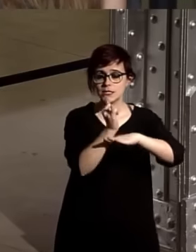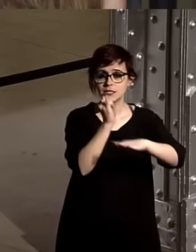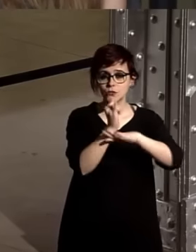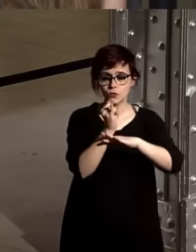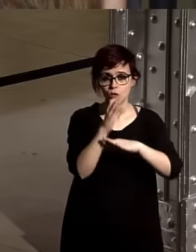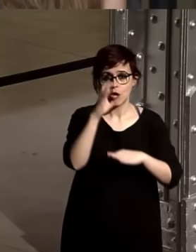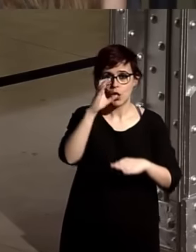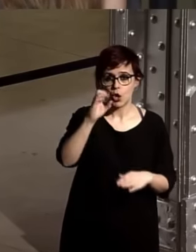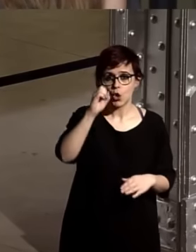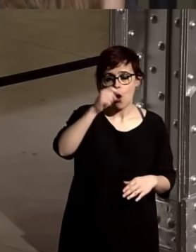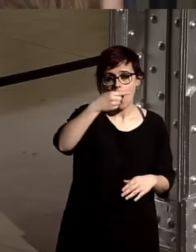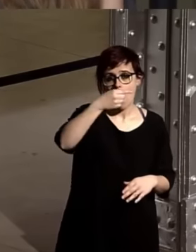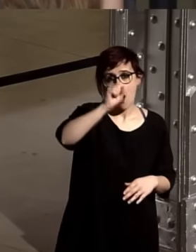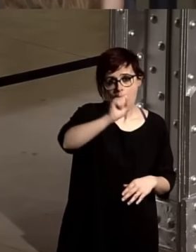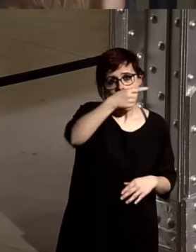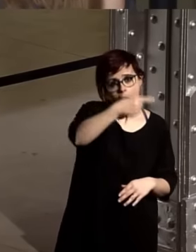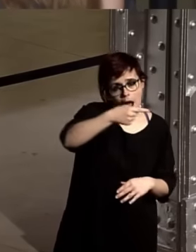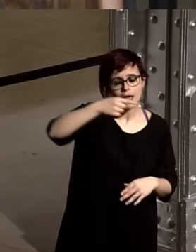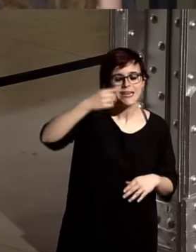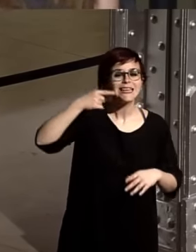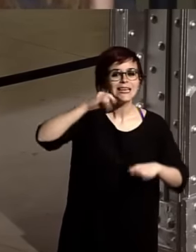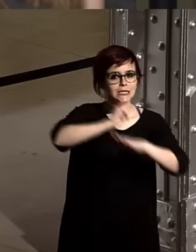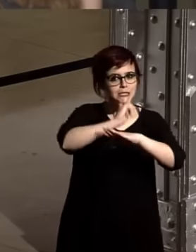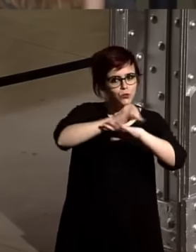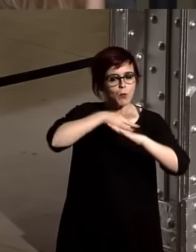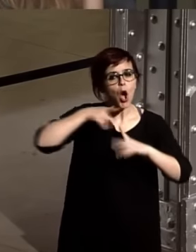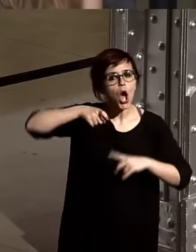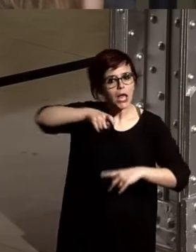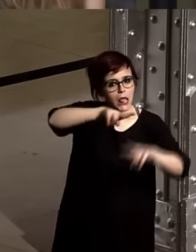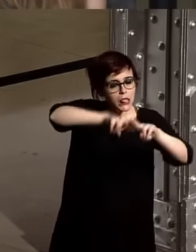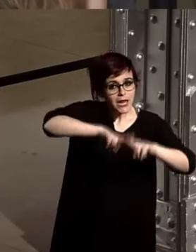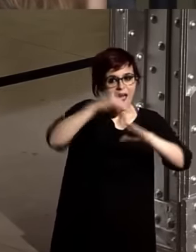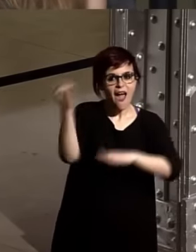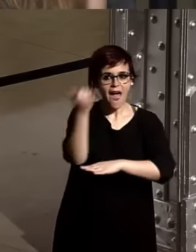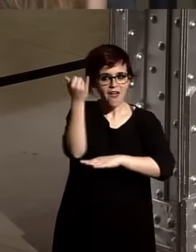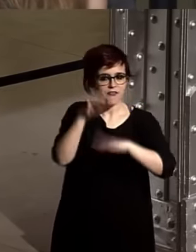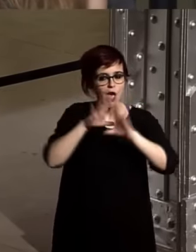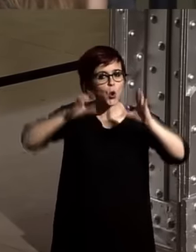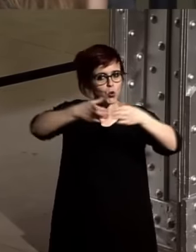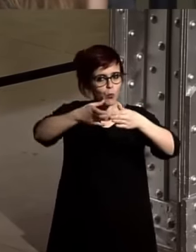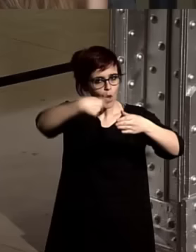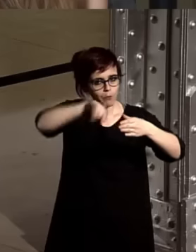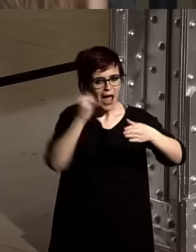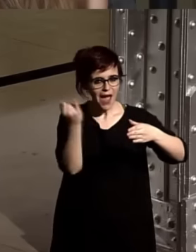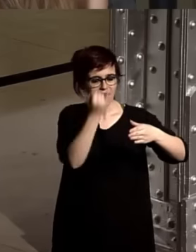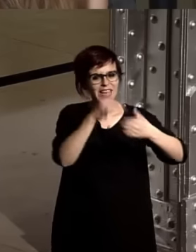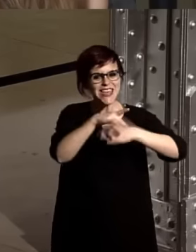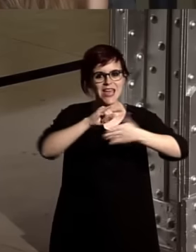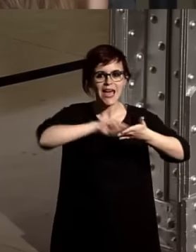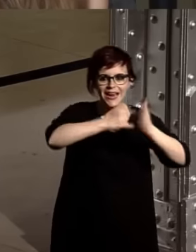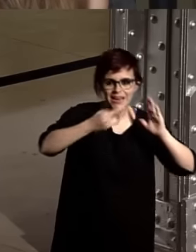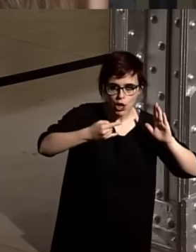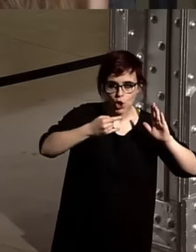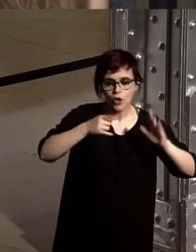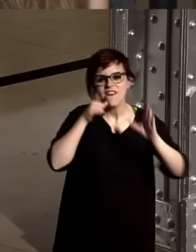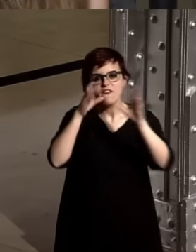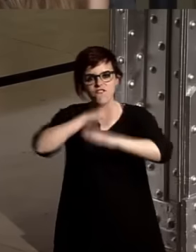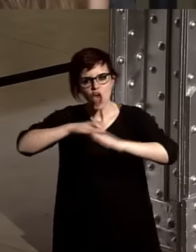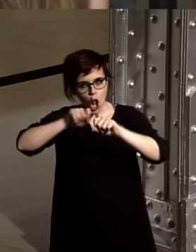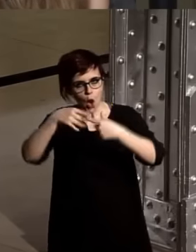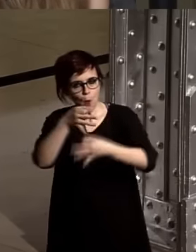co institute para investigación del cáncer y cada jefe cada grupo tiene un jefe que es ingeniero y un jefe que es biólogo